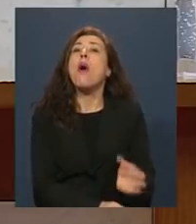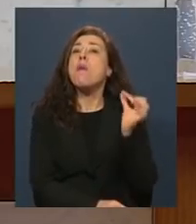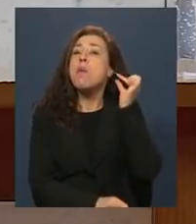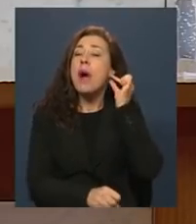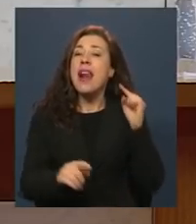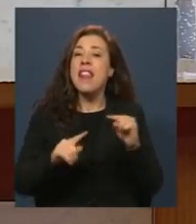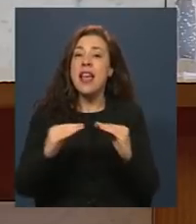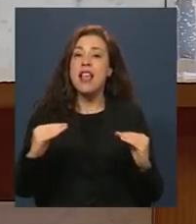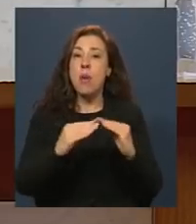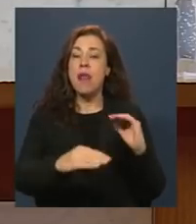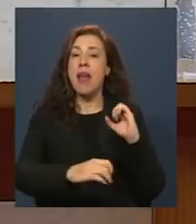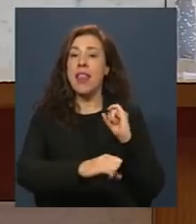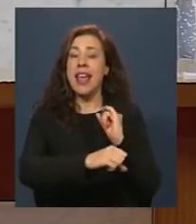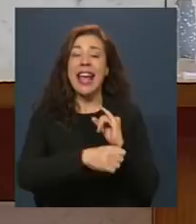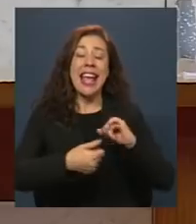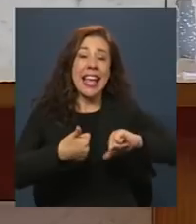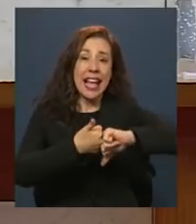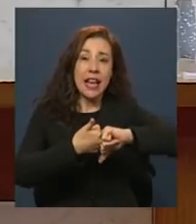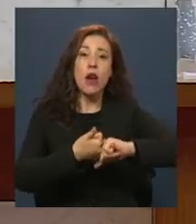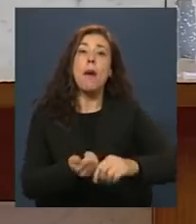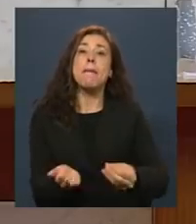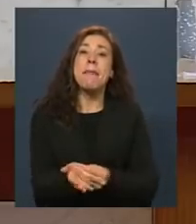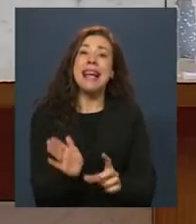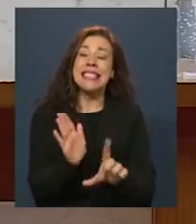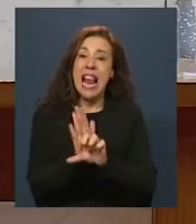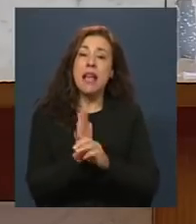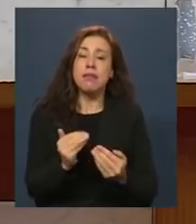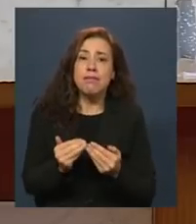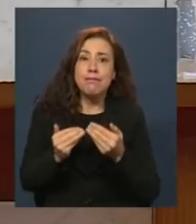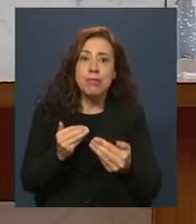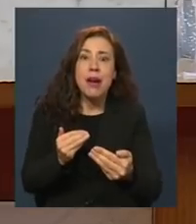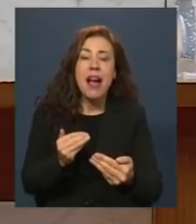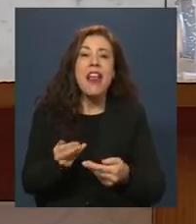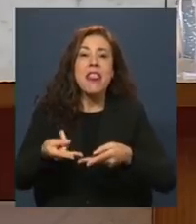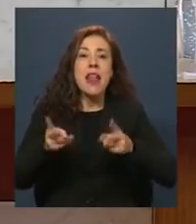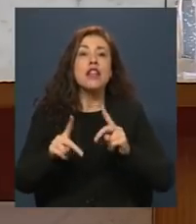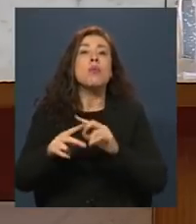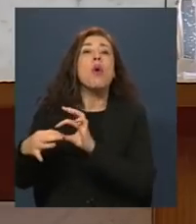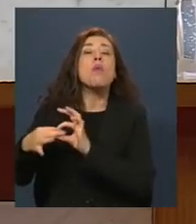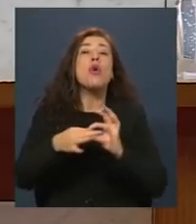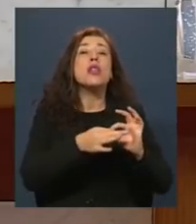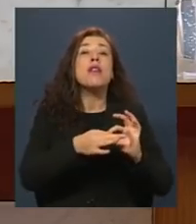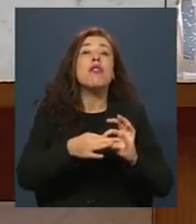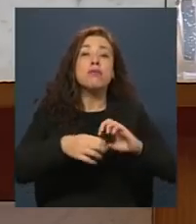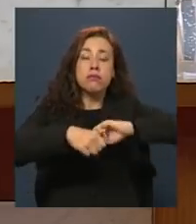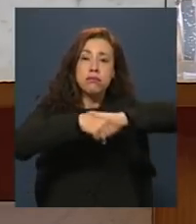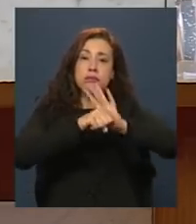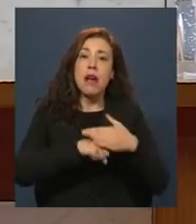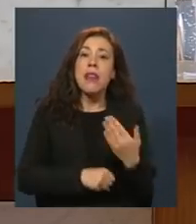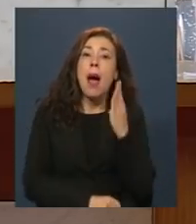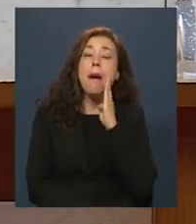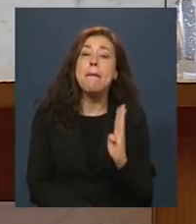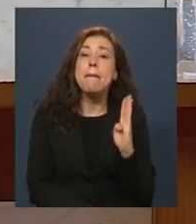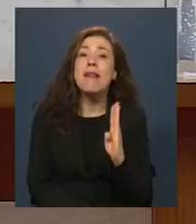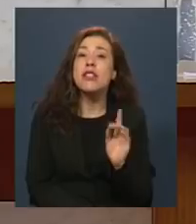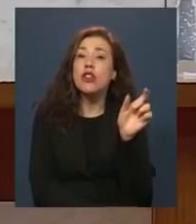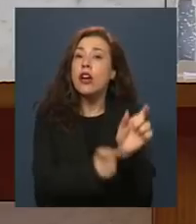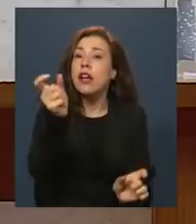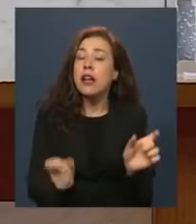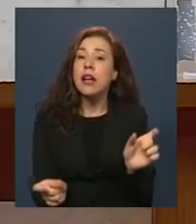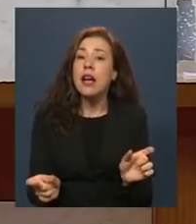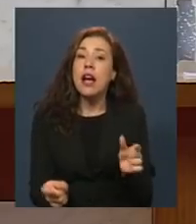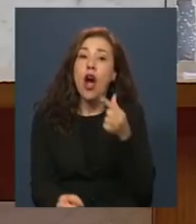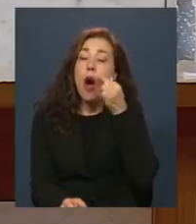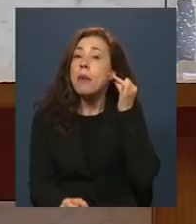Género. Legislamos la extensión de este derecho, producto de la pandemia, para beneficiar a trabajadores